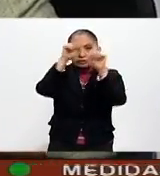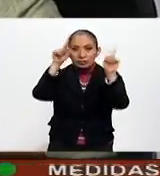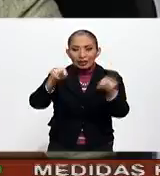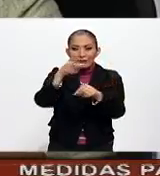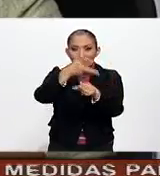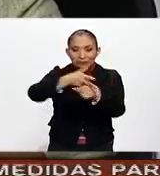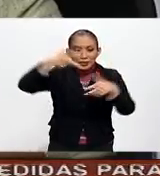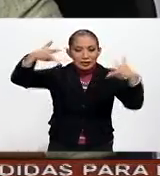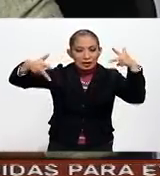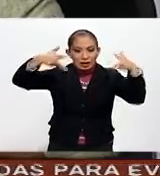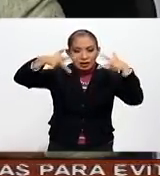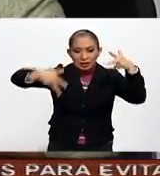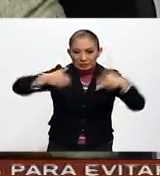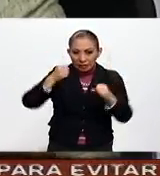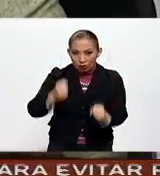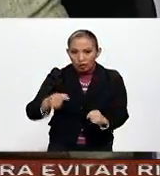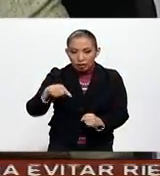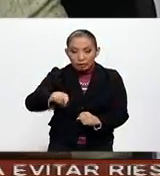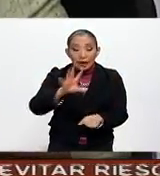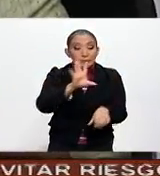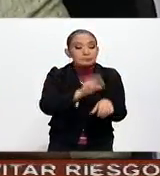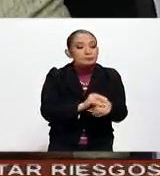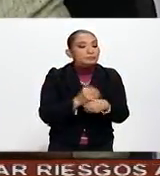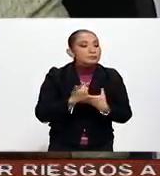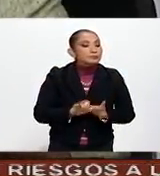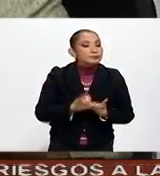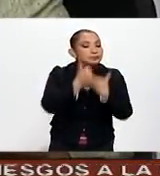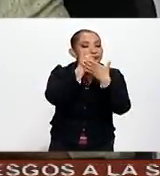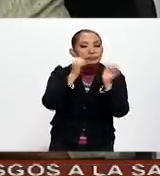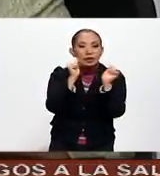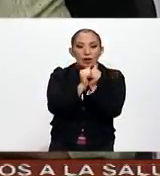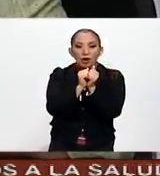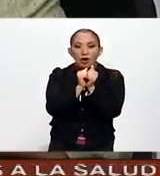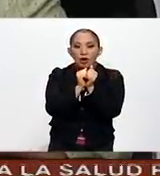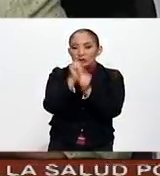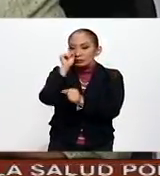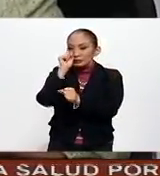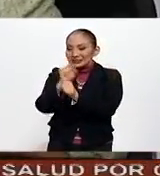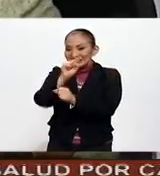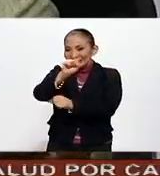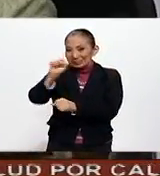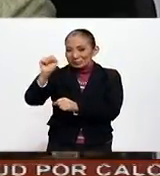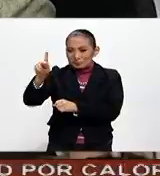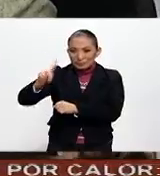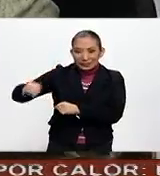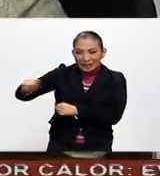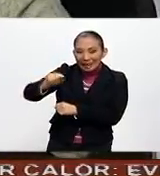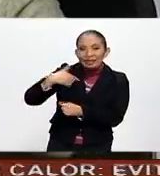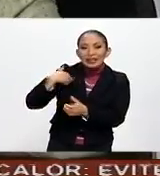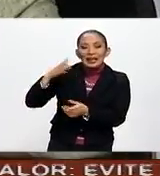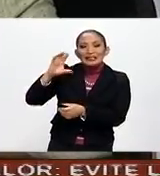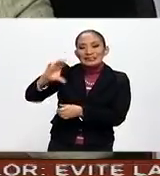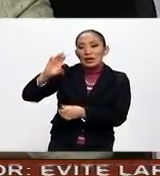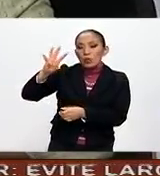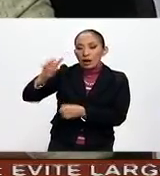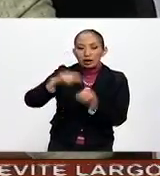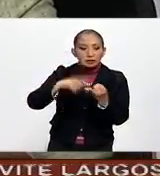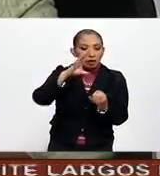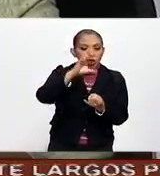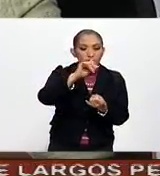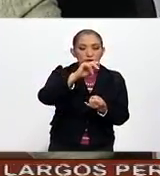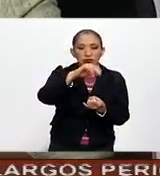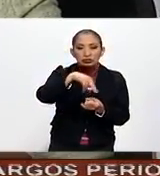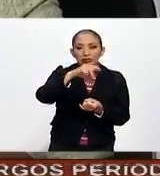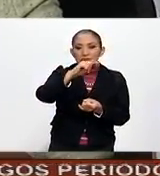digamos, de alta seguridad, nos permite, a través de la Secretaría de Seguridad Pública, del C4, de la